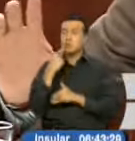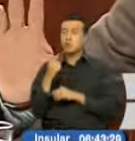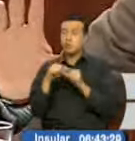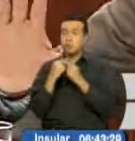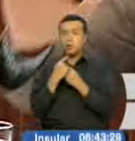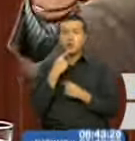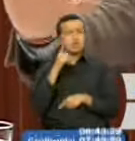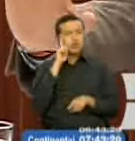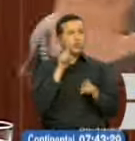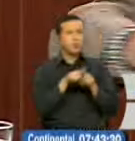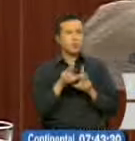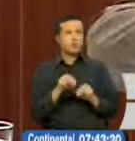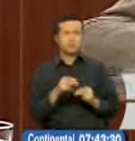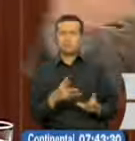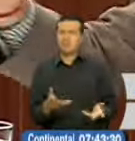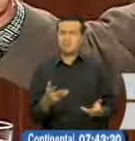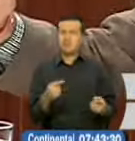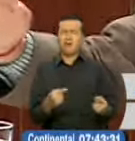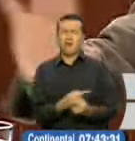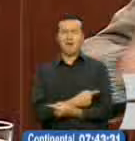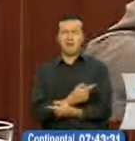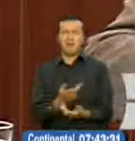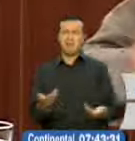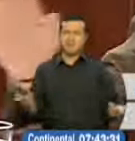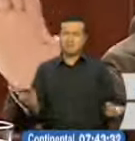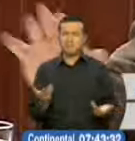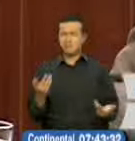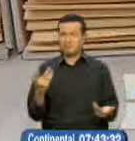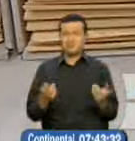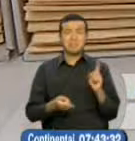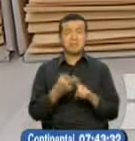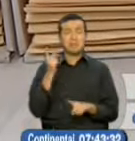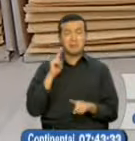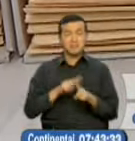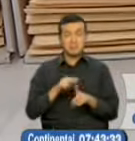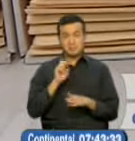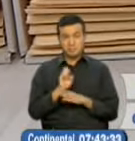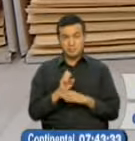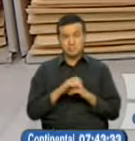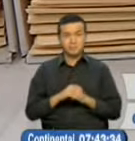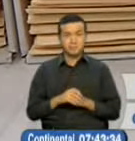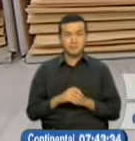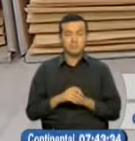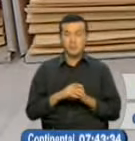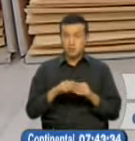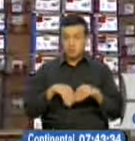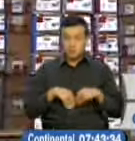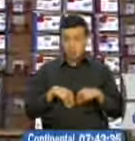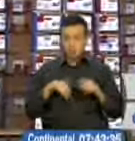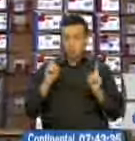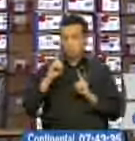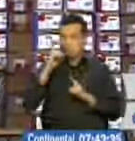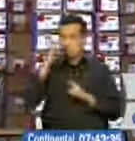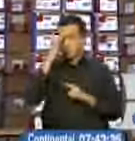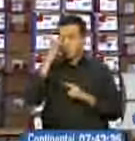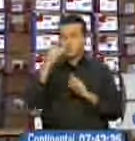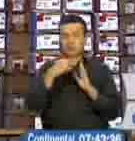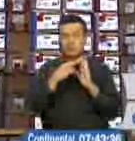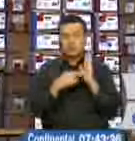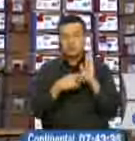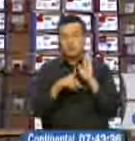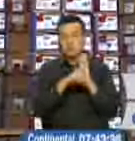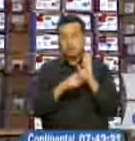esa resolución. Ese es un caso de estudio, es un caso inédito. Sin embargo, esa apelación fue inadmitida por no reunir los requisitos de